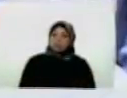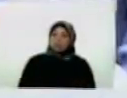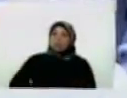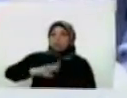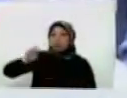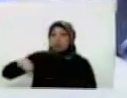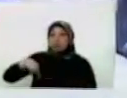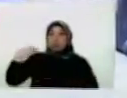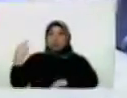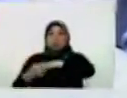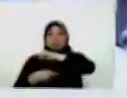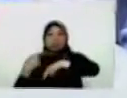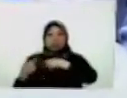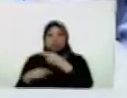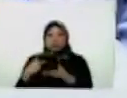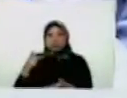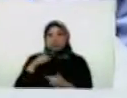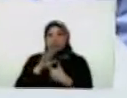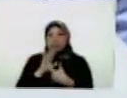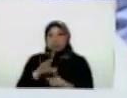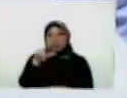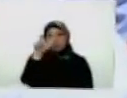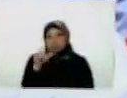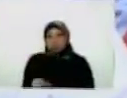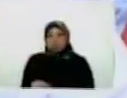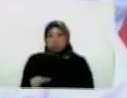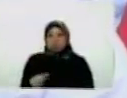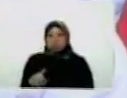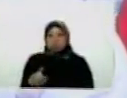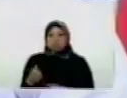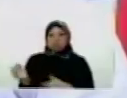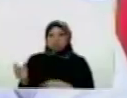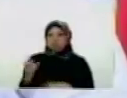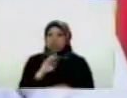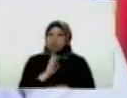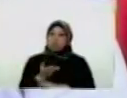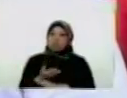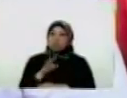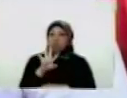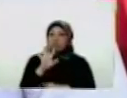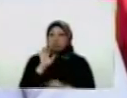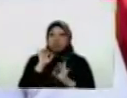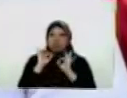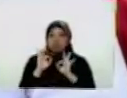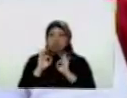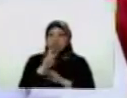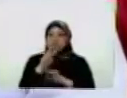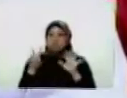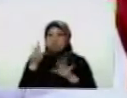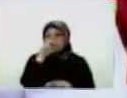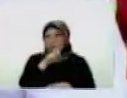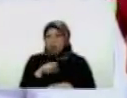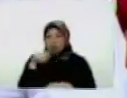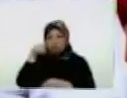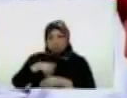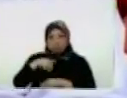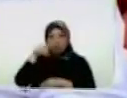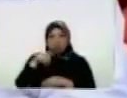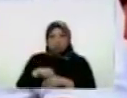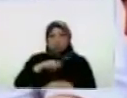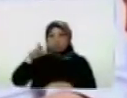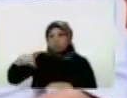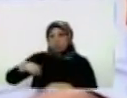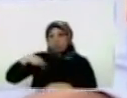revolucionarios hemos presentado en aproximadamente o en exactamente 25 elecciones nuestro